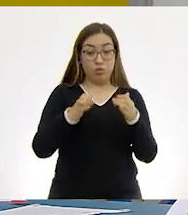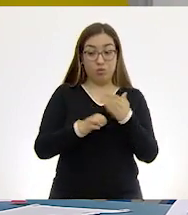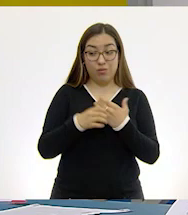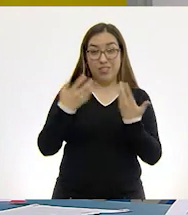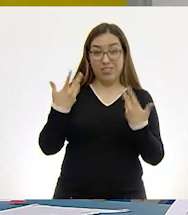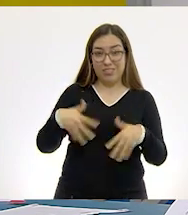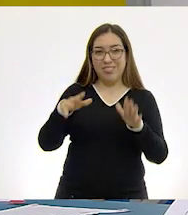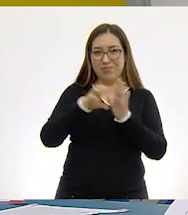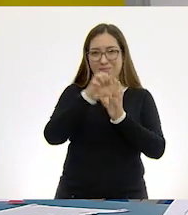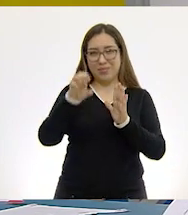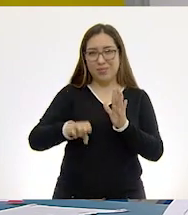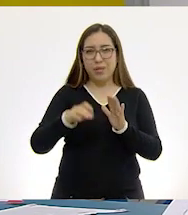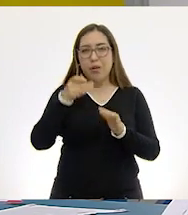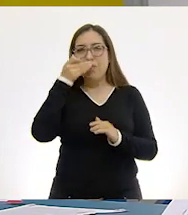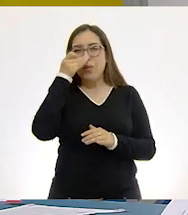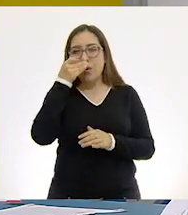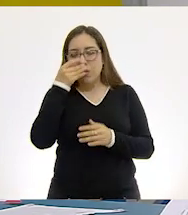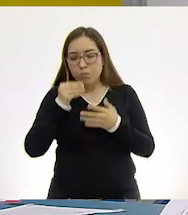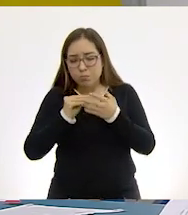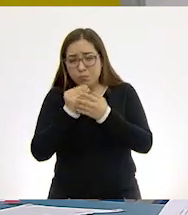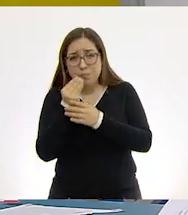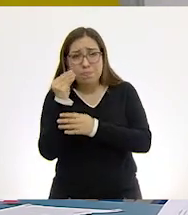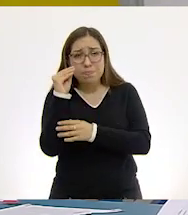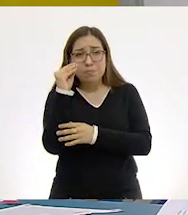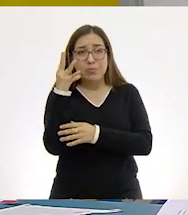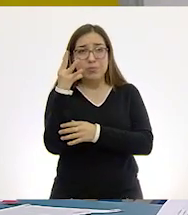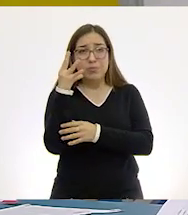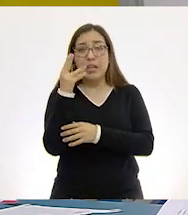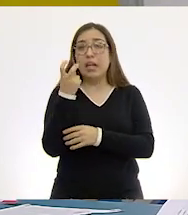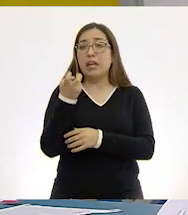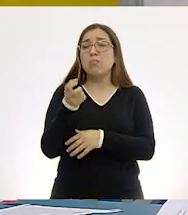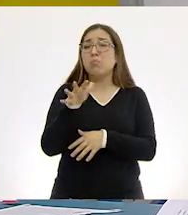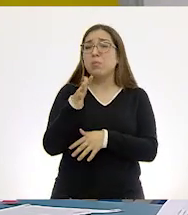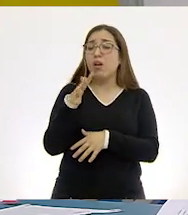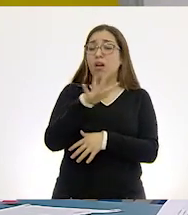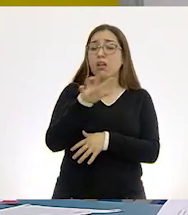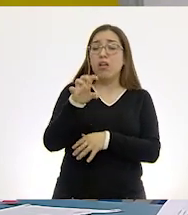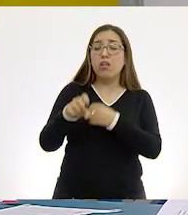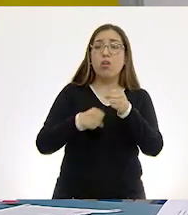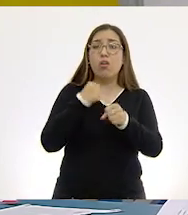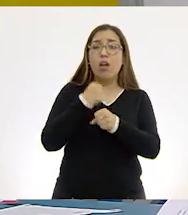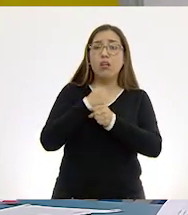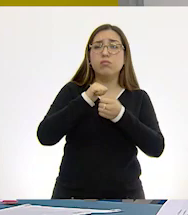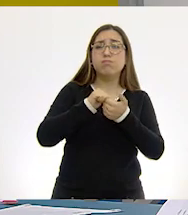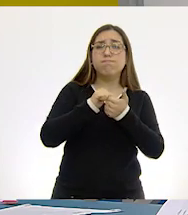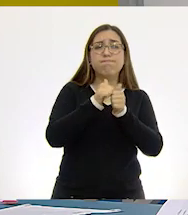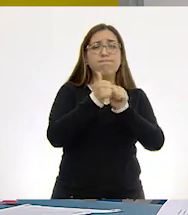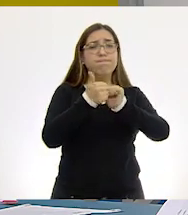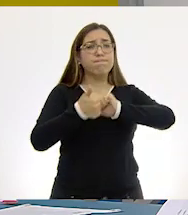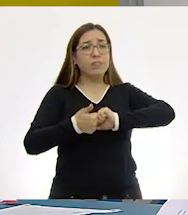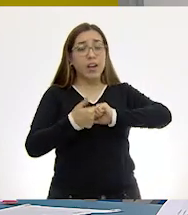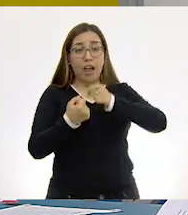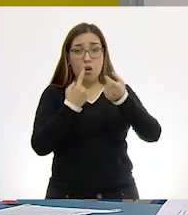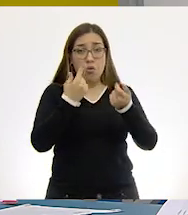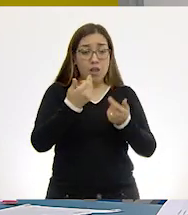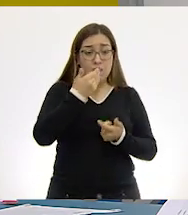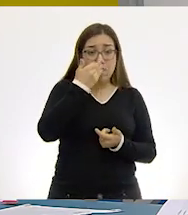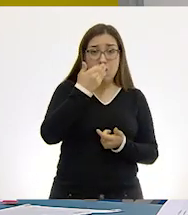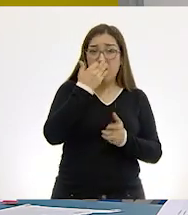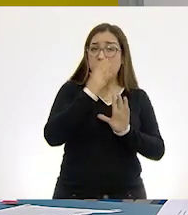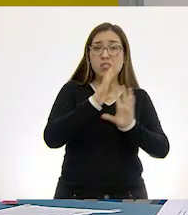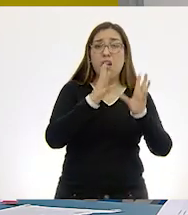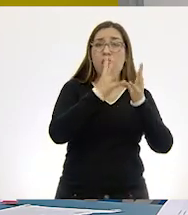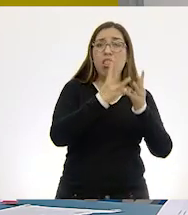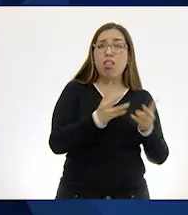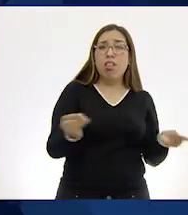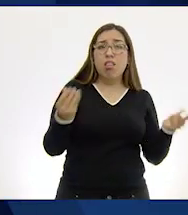plantas, si pensamos que llevan casi 500 millones de años de evolución y que también hay muchísimas especies que se extinguieron a lo largo